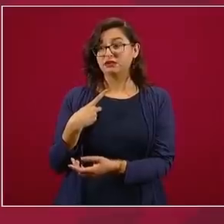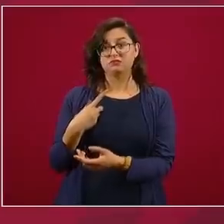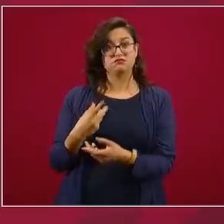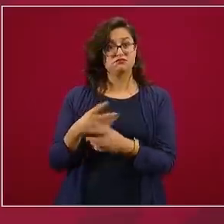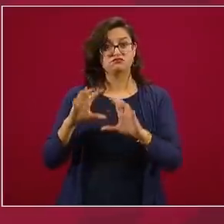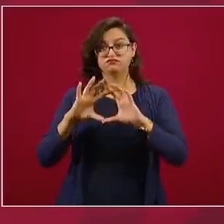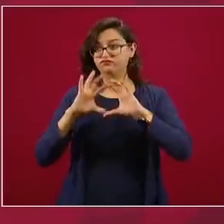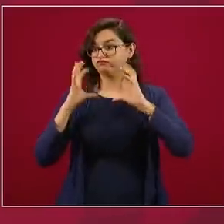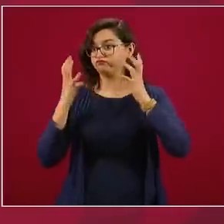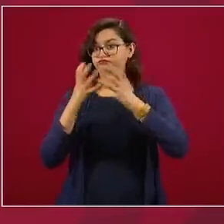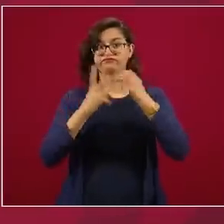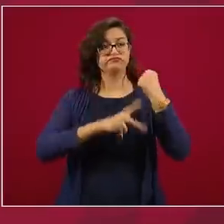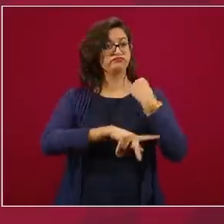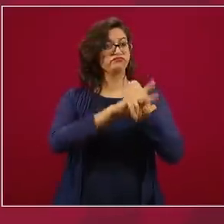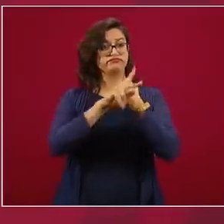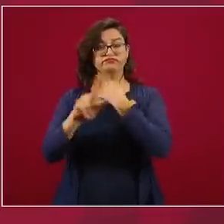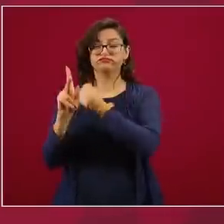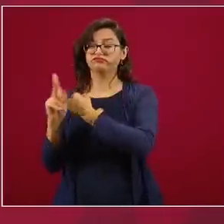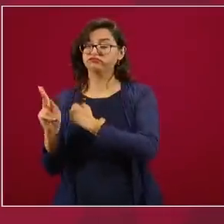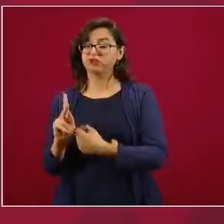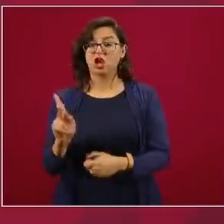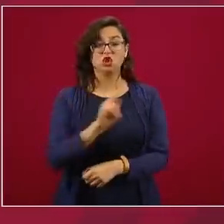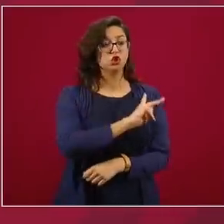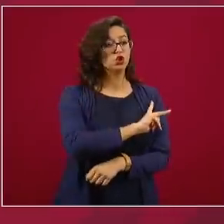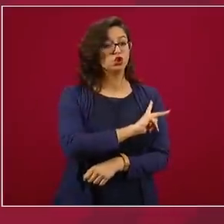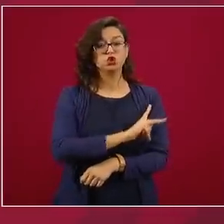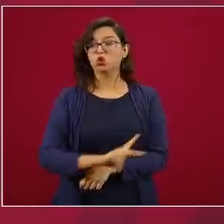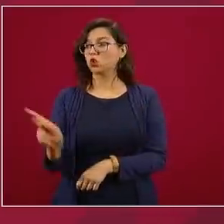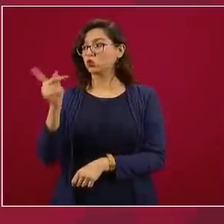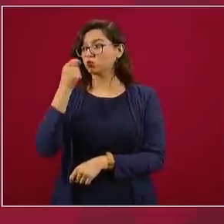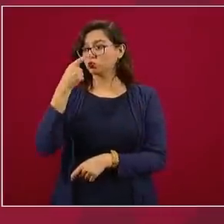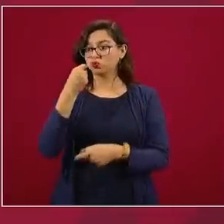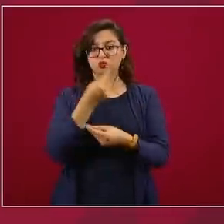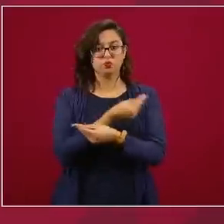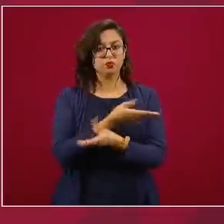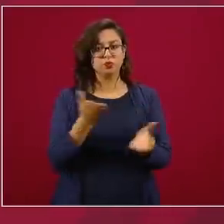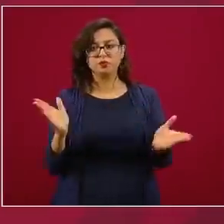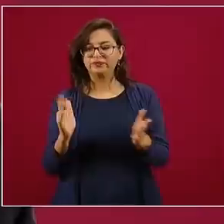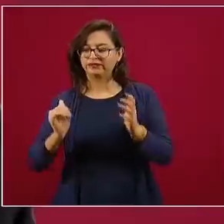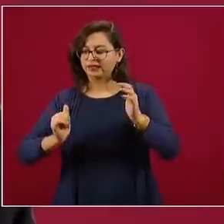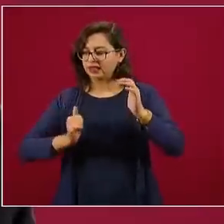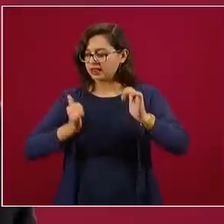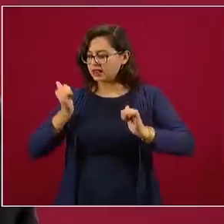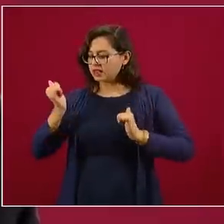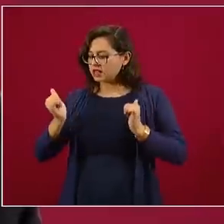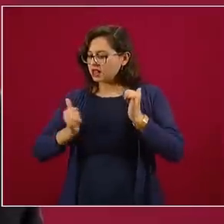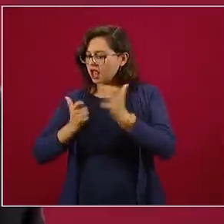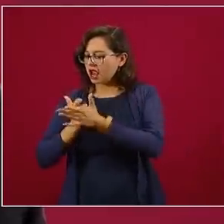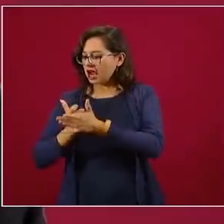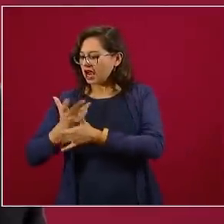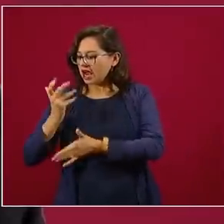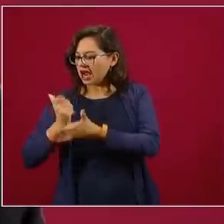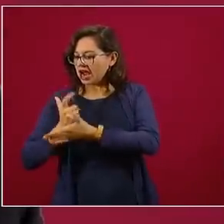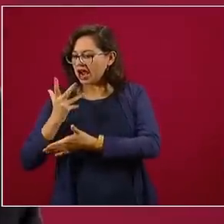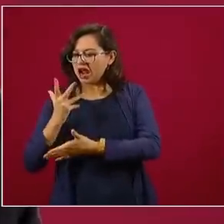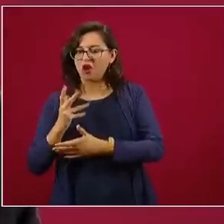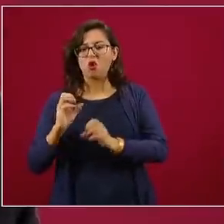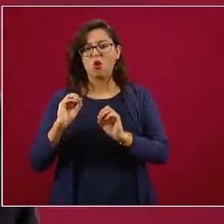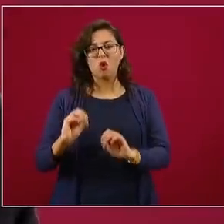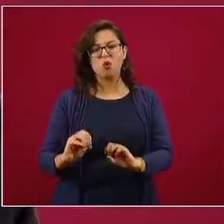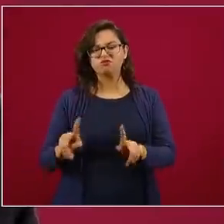todos los pueblos, sin especulación financiera, sin